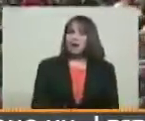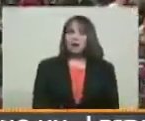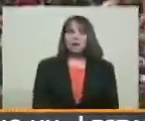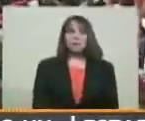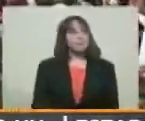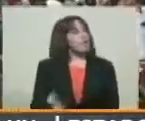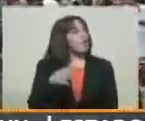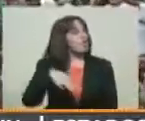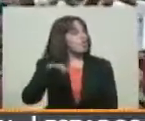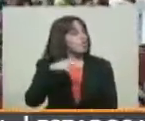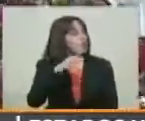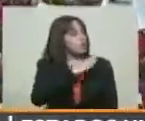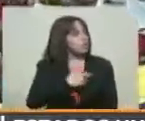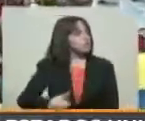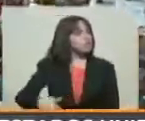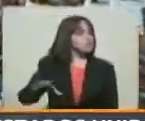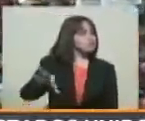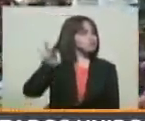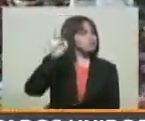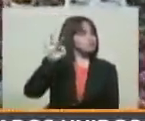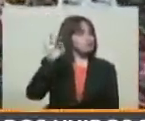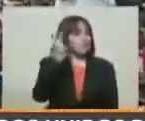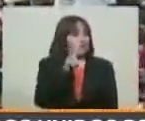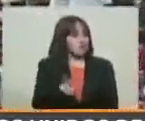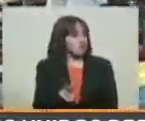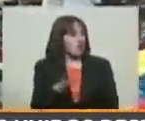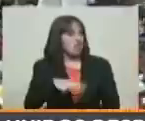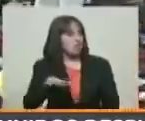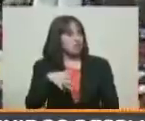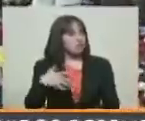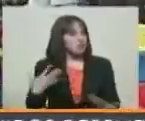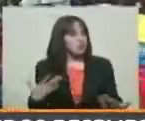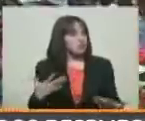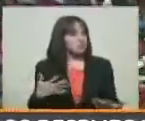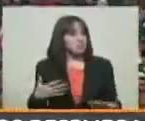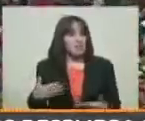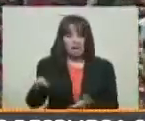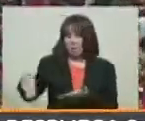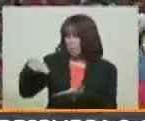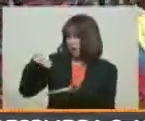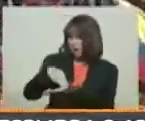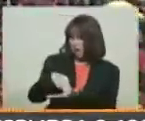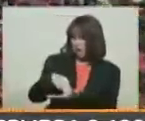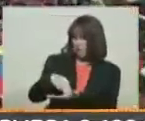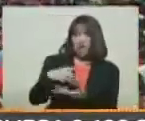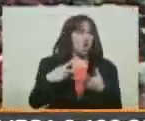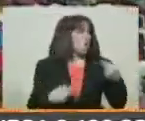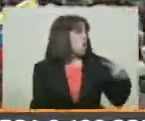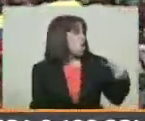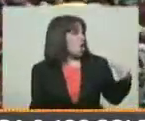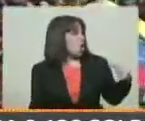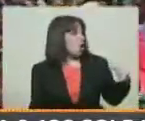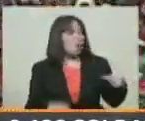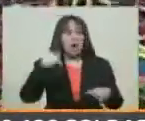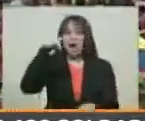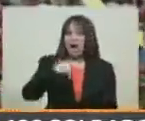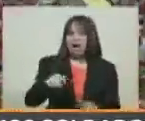¿Dónde se elige el presidente de la República en Venezuela? ¿En Miami? ¿O en